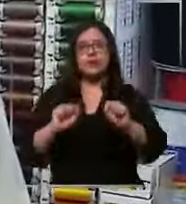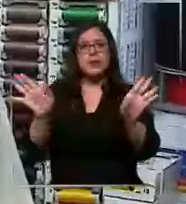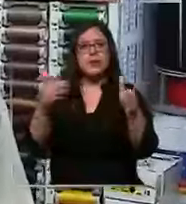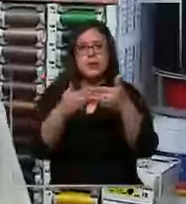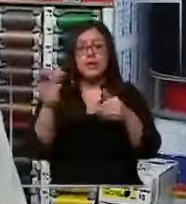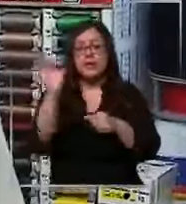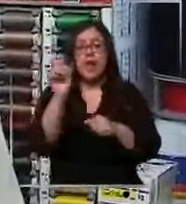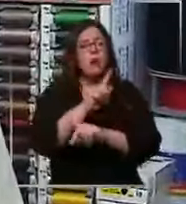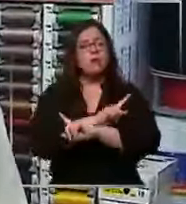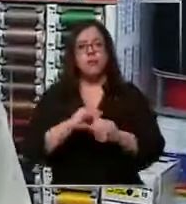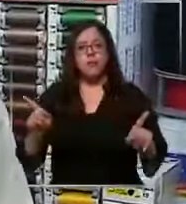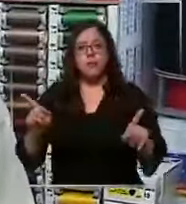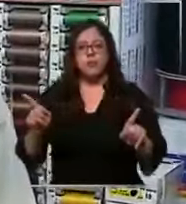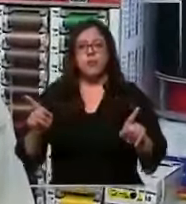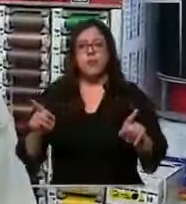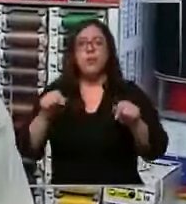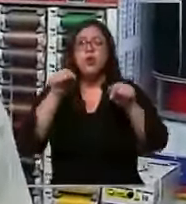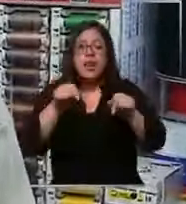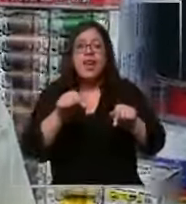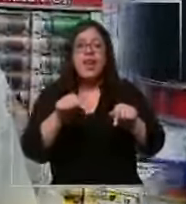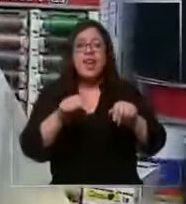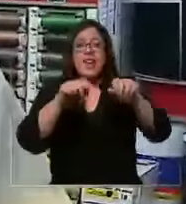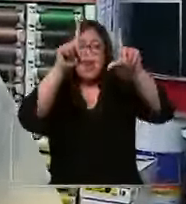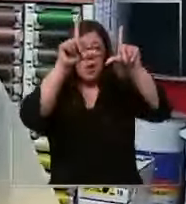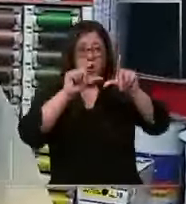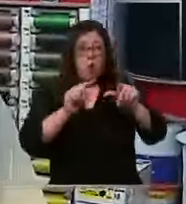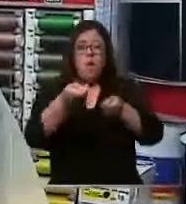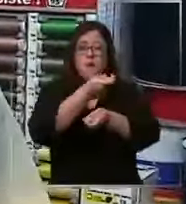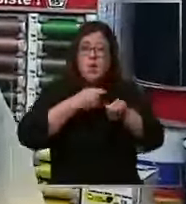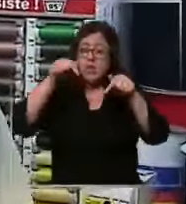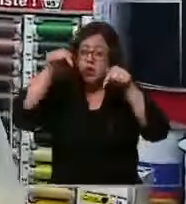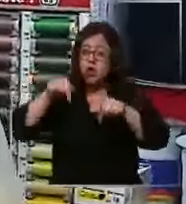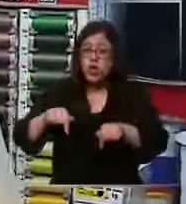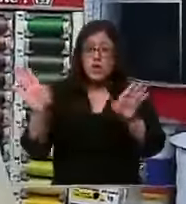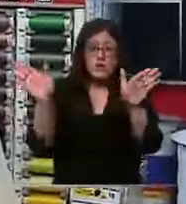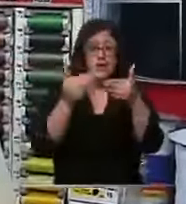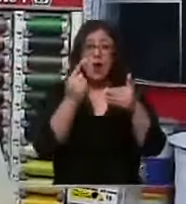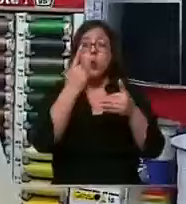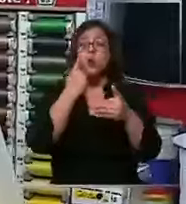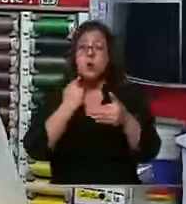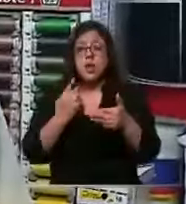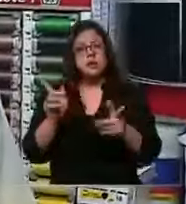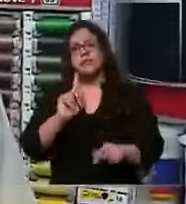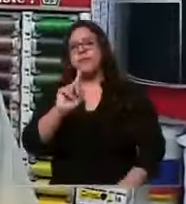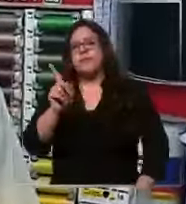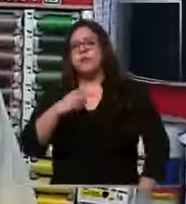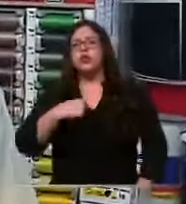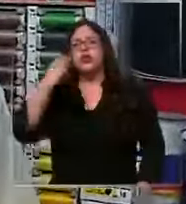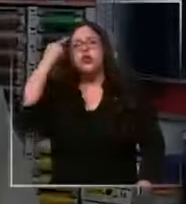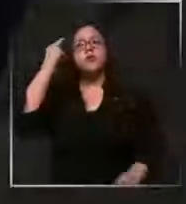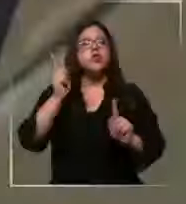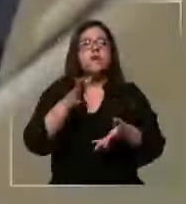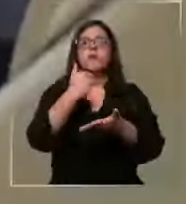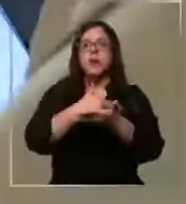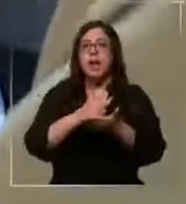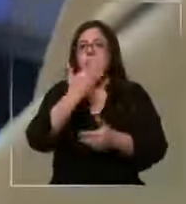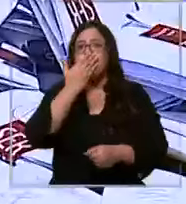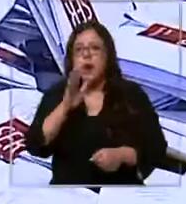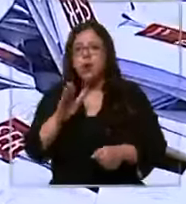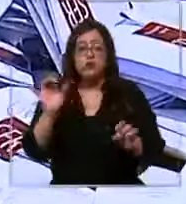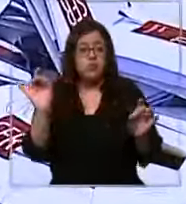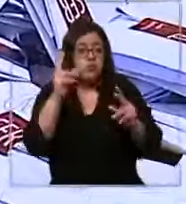sábado, porque de hecho el comercio está bajísimo y bajar hoy día y cerrar un día no. Yo creo que hay que organizarlo mejor. Y si es que